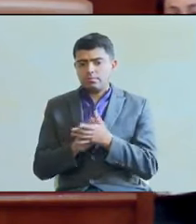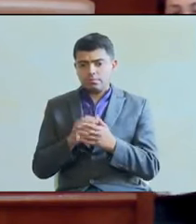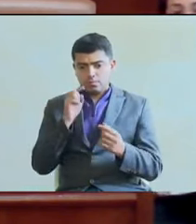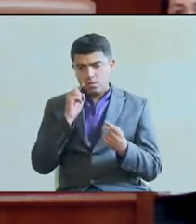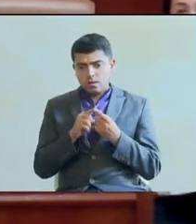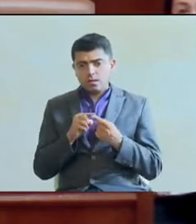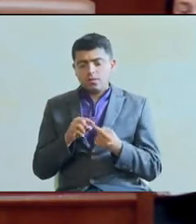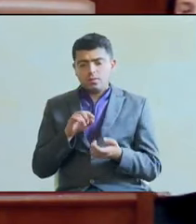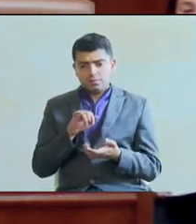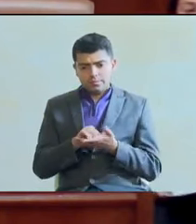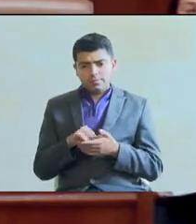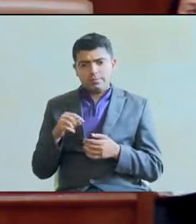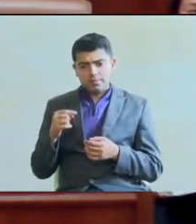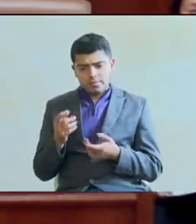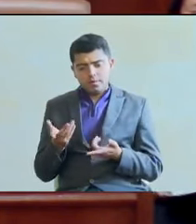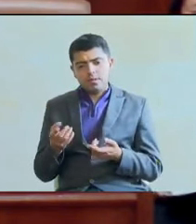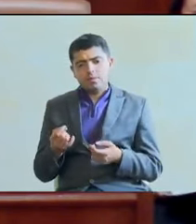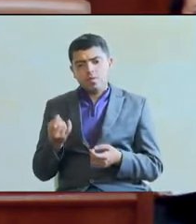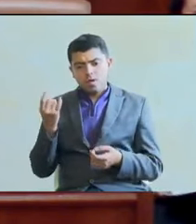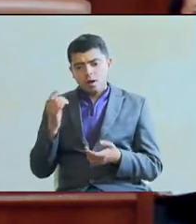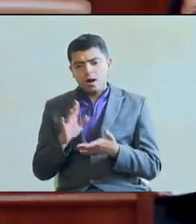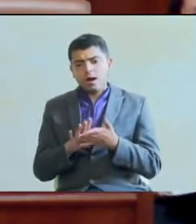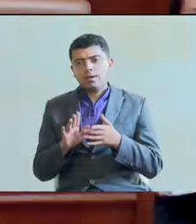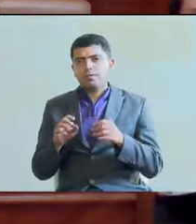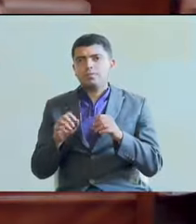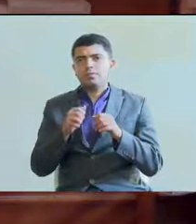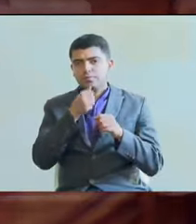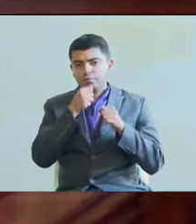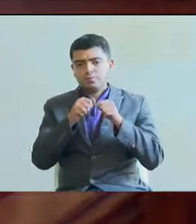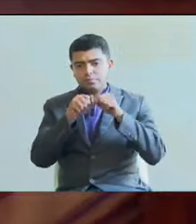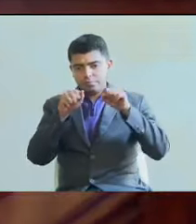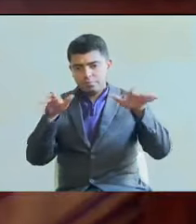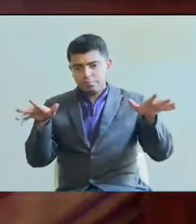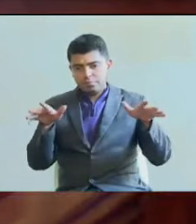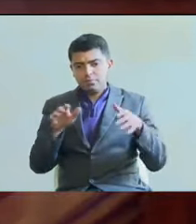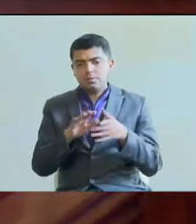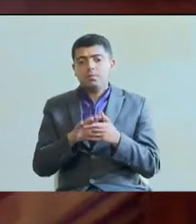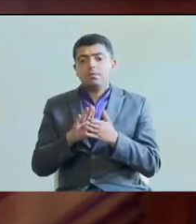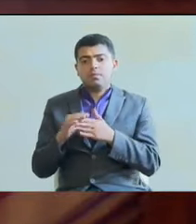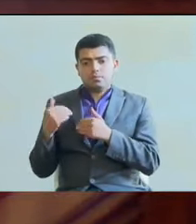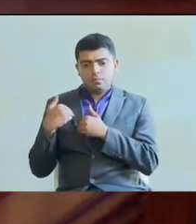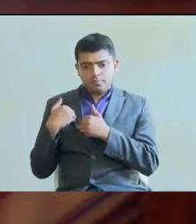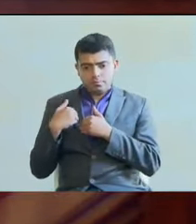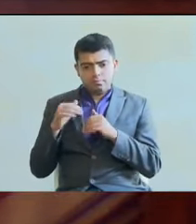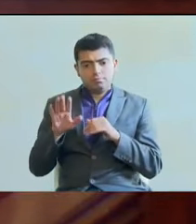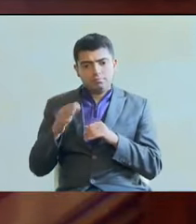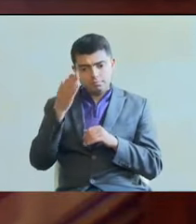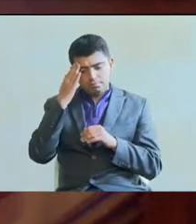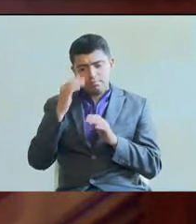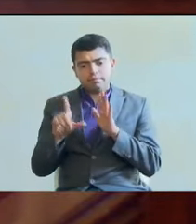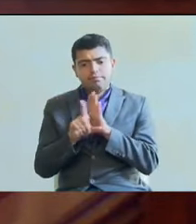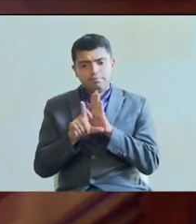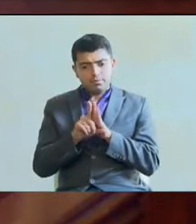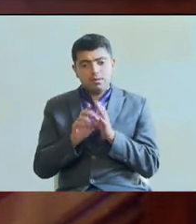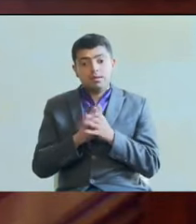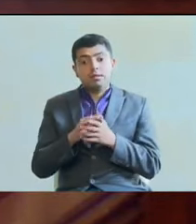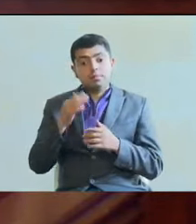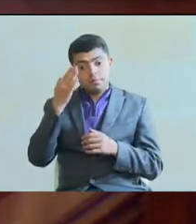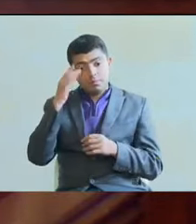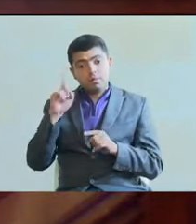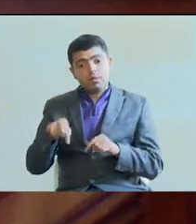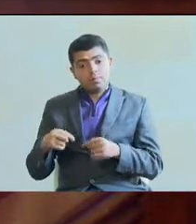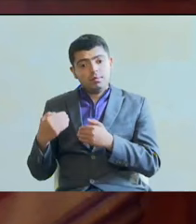limitaciones que debe haber a la publicidad con la responsabilidad legal que deben tener con la